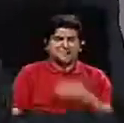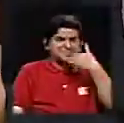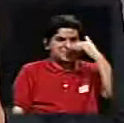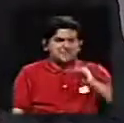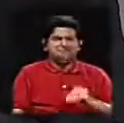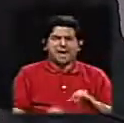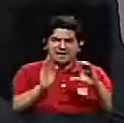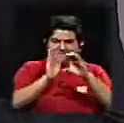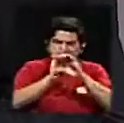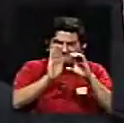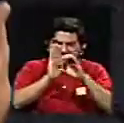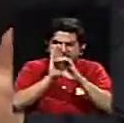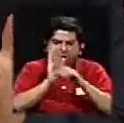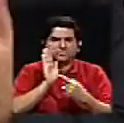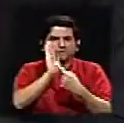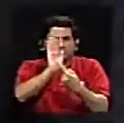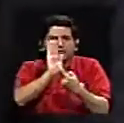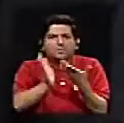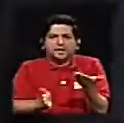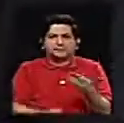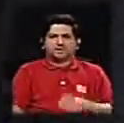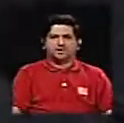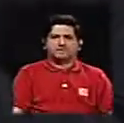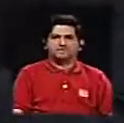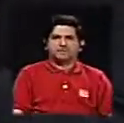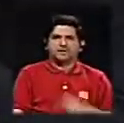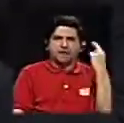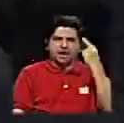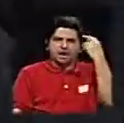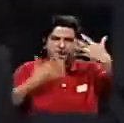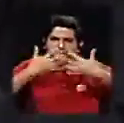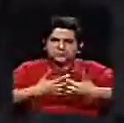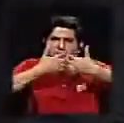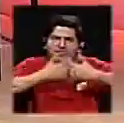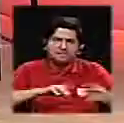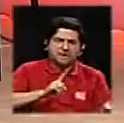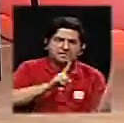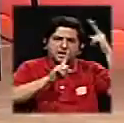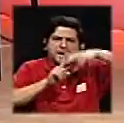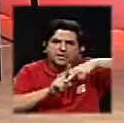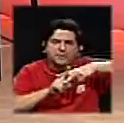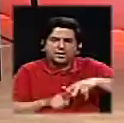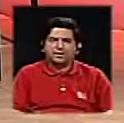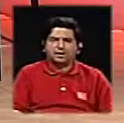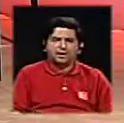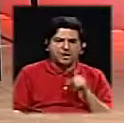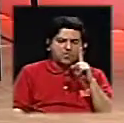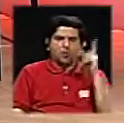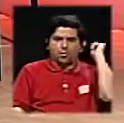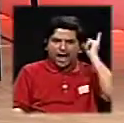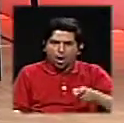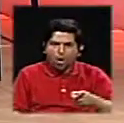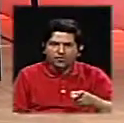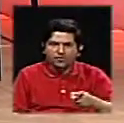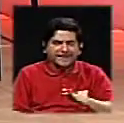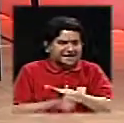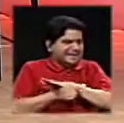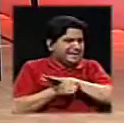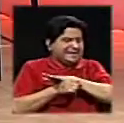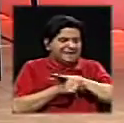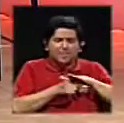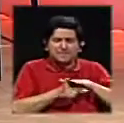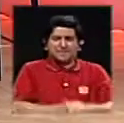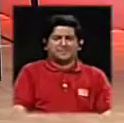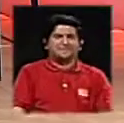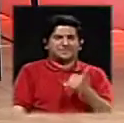que hay fotografías que hacen constar que están mal? ¿Y por qué una empresa ejecuta una orden que es claramente